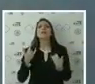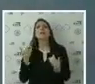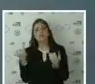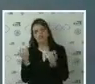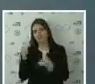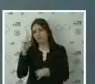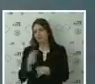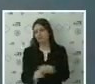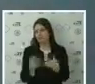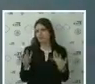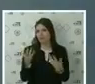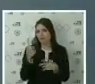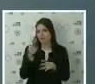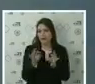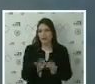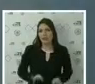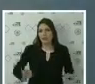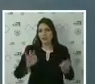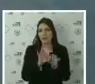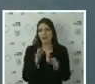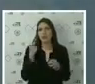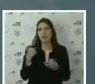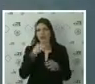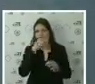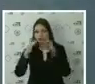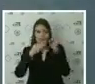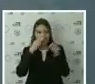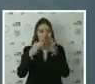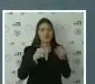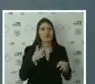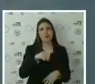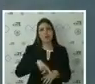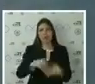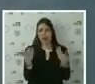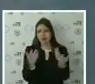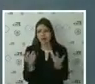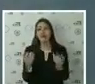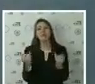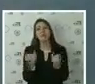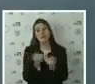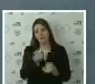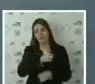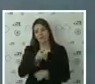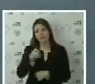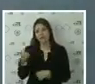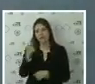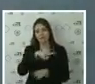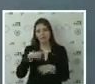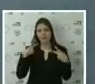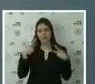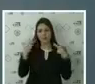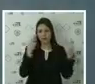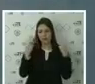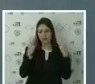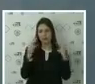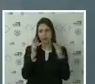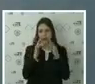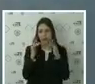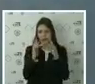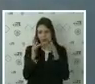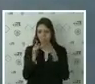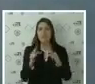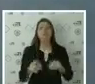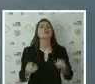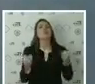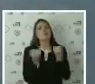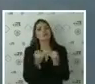pues es muy importante la difusión de este tipo de ejercicios. Entonces también saludo a quienes nos ven a través de las redes sociales y de